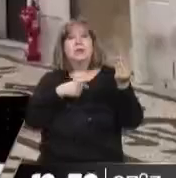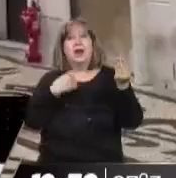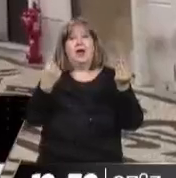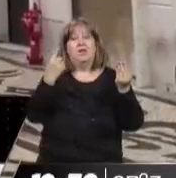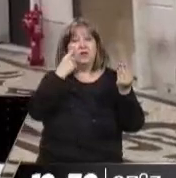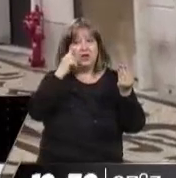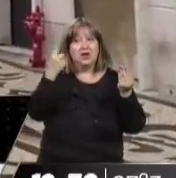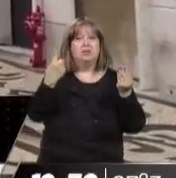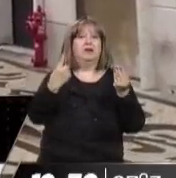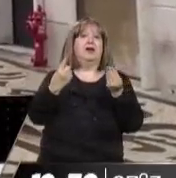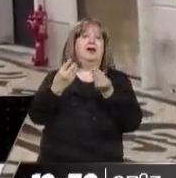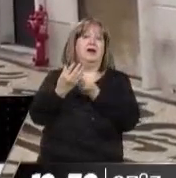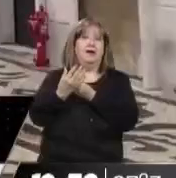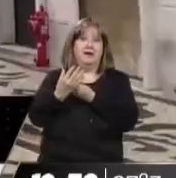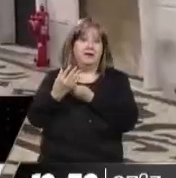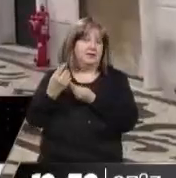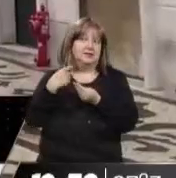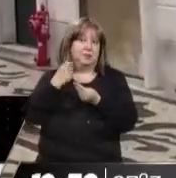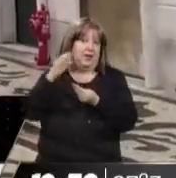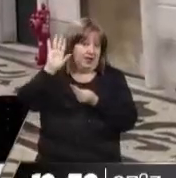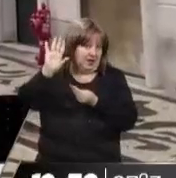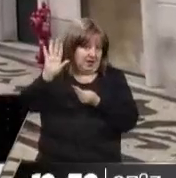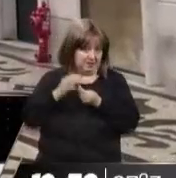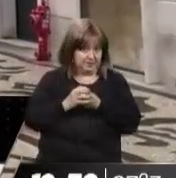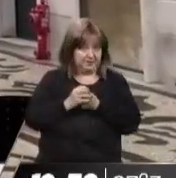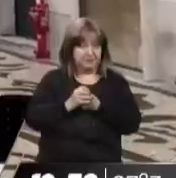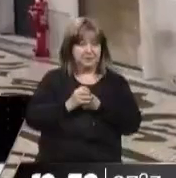e instalarse en España.